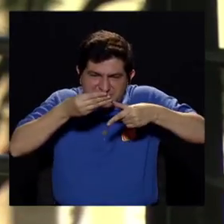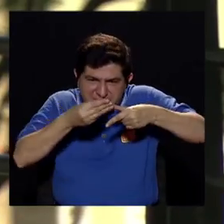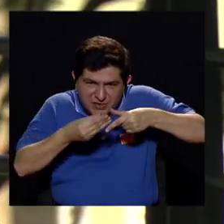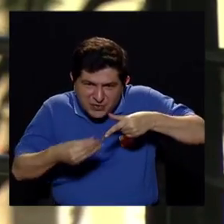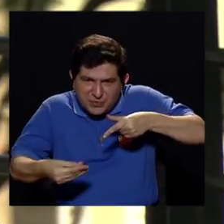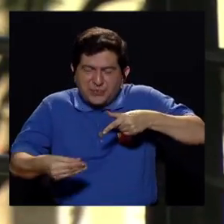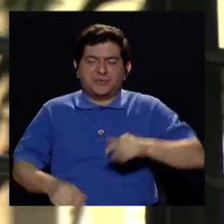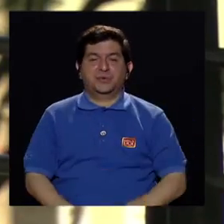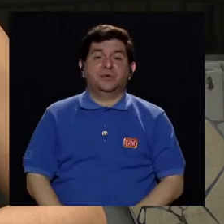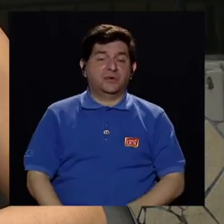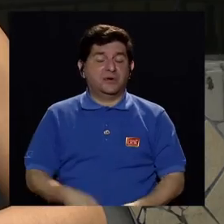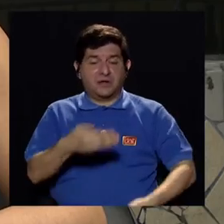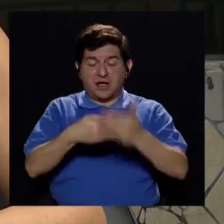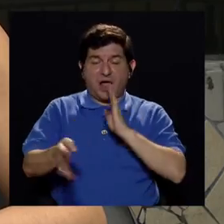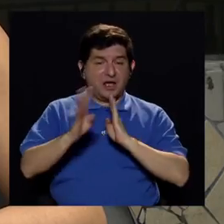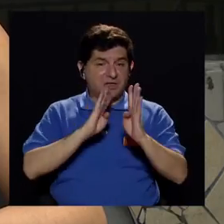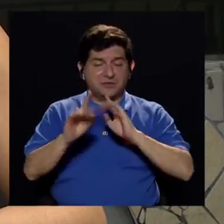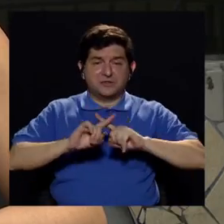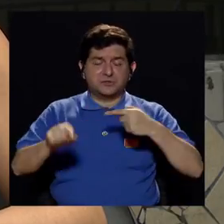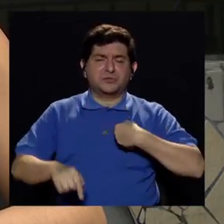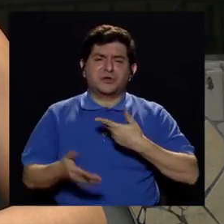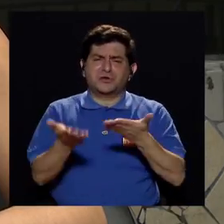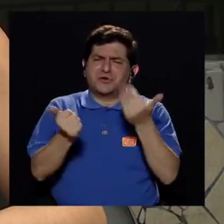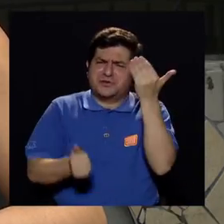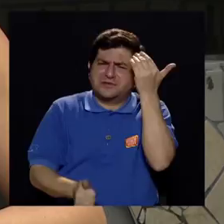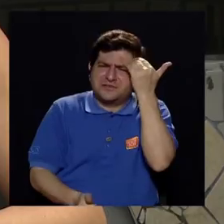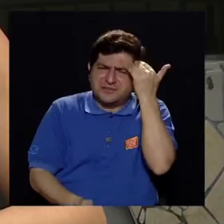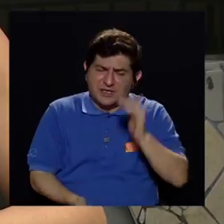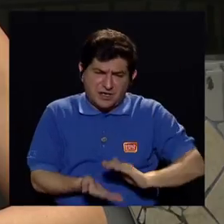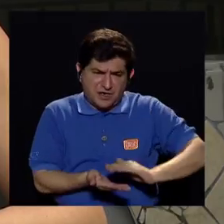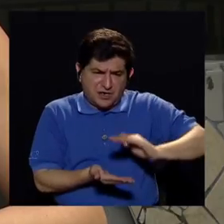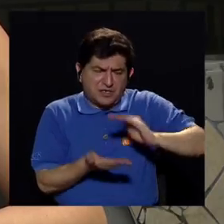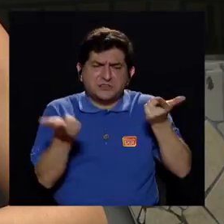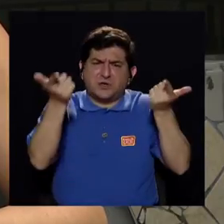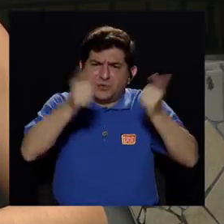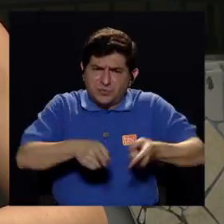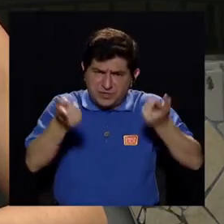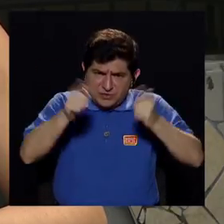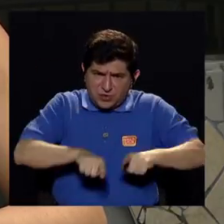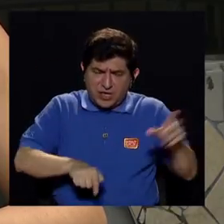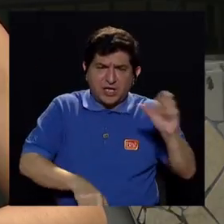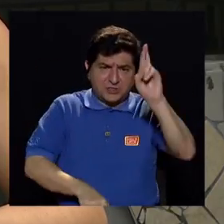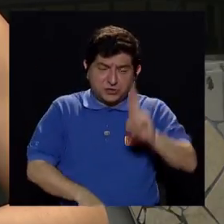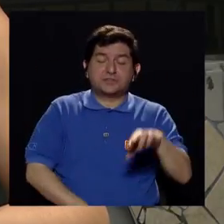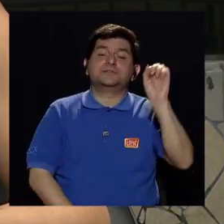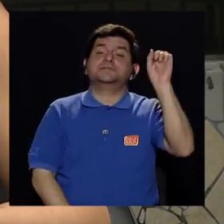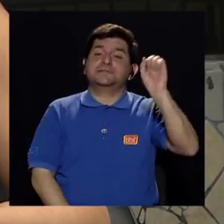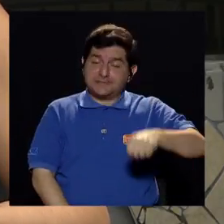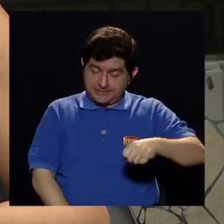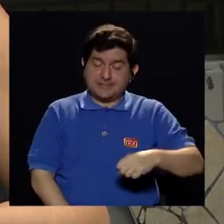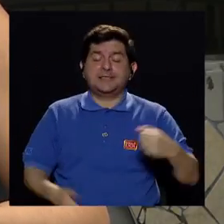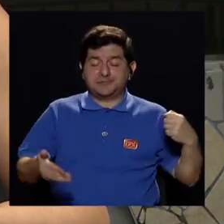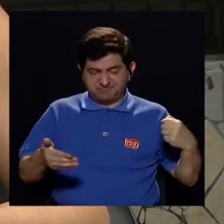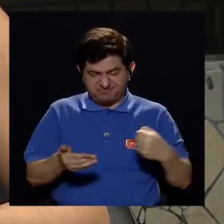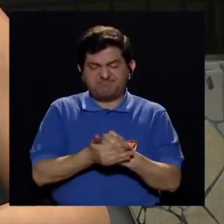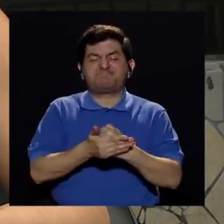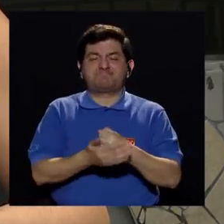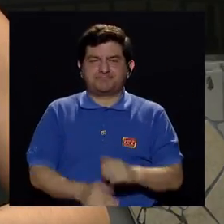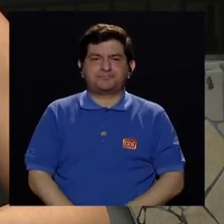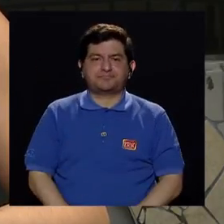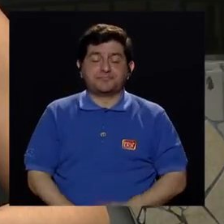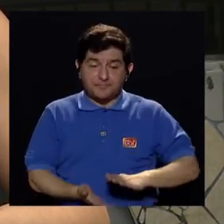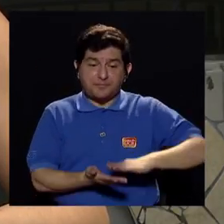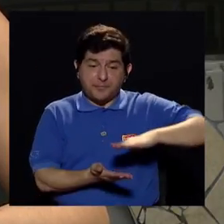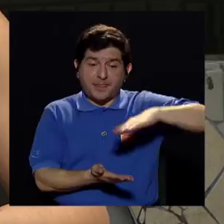Quizás no lo hablamos anteriormente, pero yo quisiera saber si están en aumento estos casos en Costa Rica. Sí, lamentablemente hay un